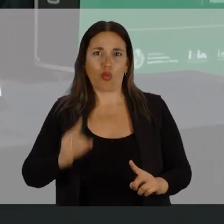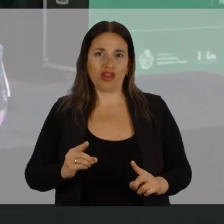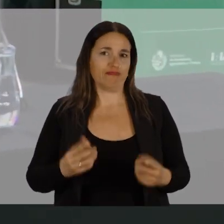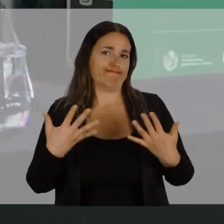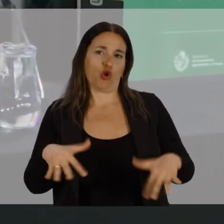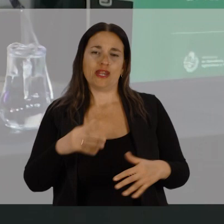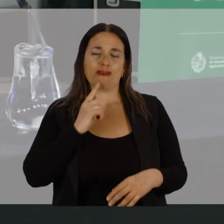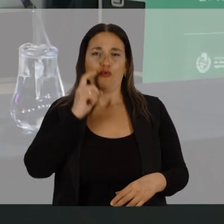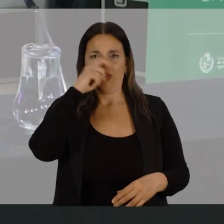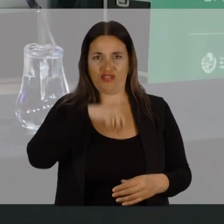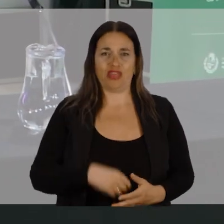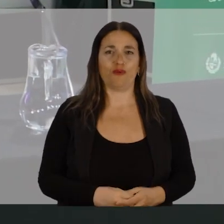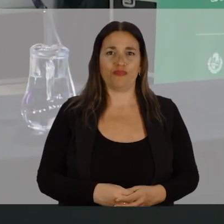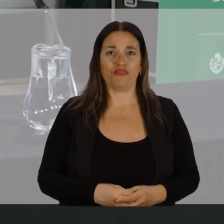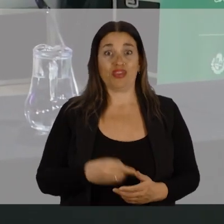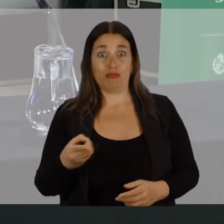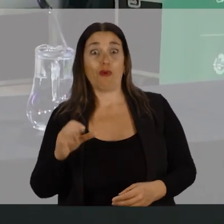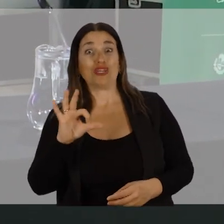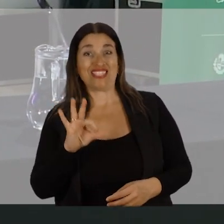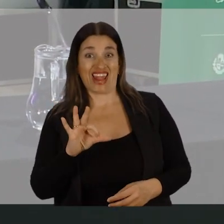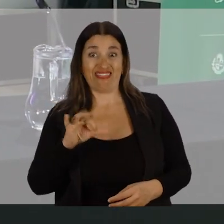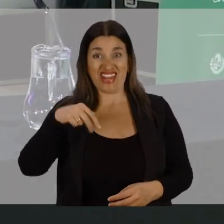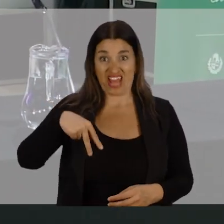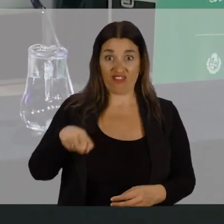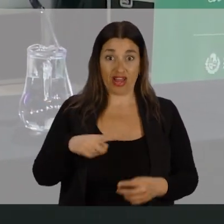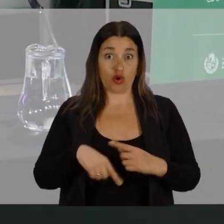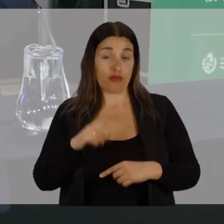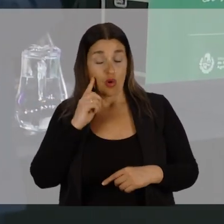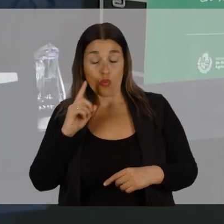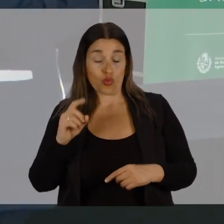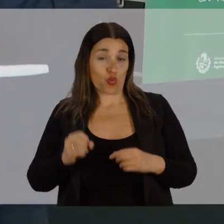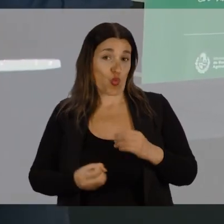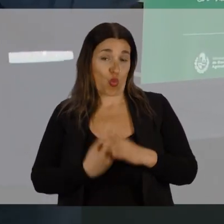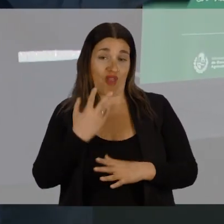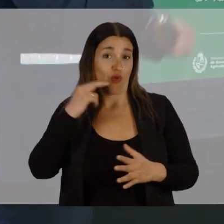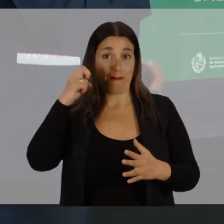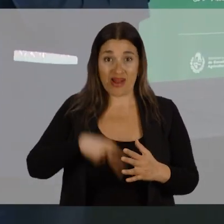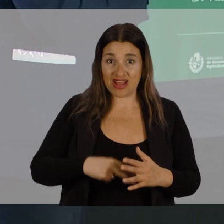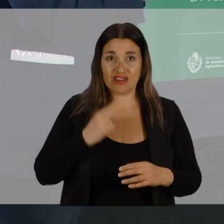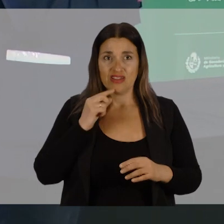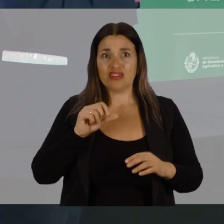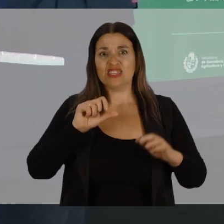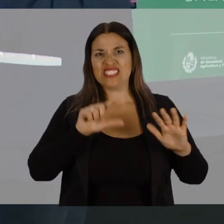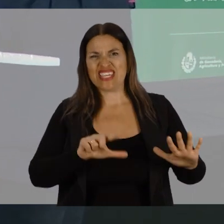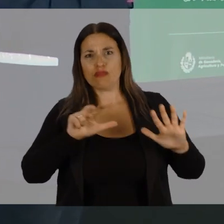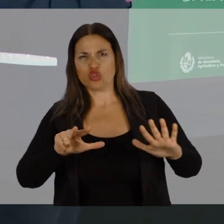viviendo con la abuela. Y en Sarandí, Navarro había un plan piloto de séptimo, octavo y noveno.